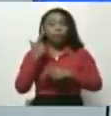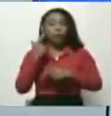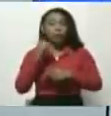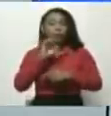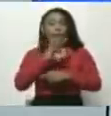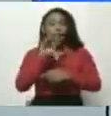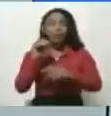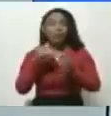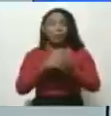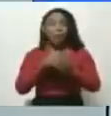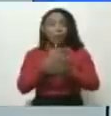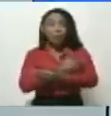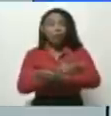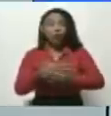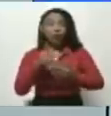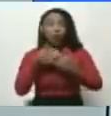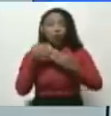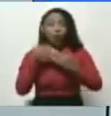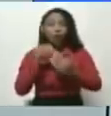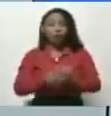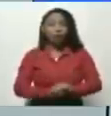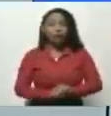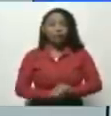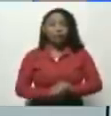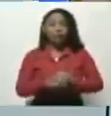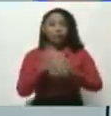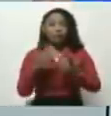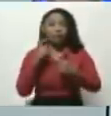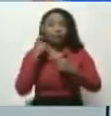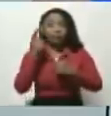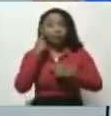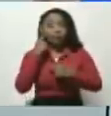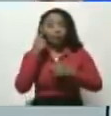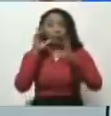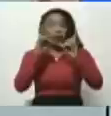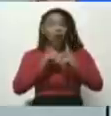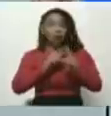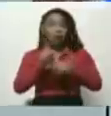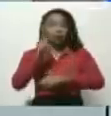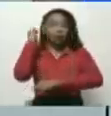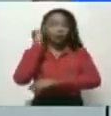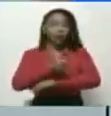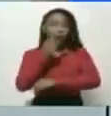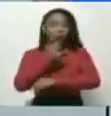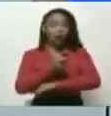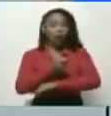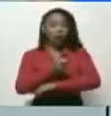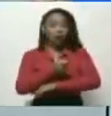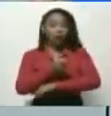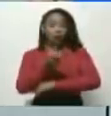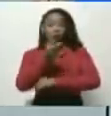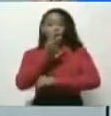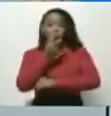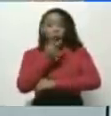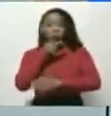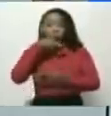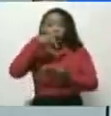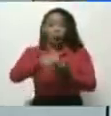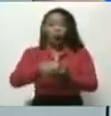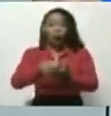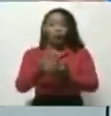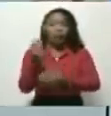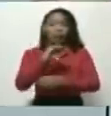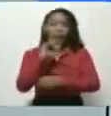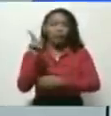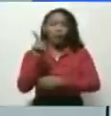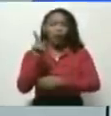30 mil millones de dólares. Es decir, pendientes de la decisión de ese tribunal, que es de árbitros nombrados ni más ni menos que